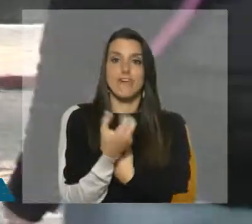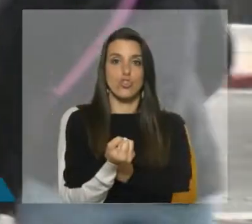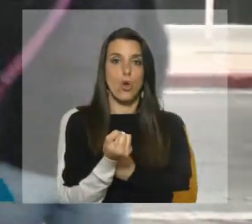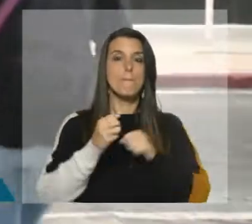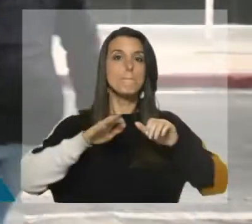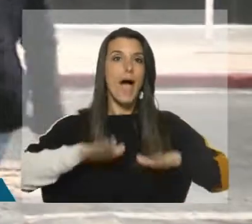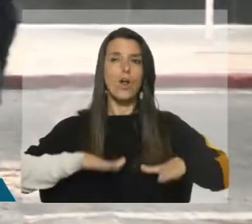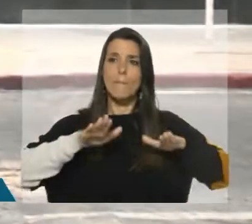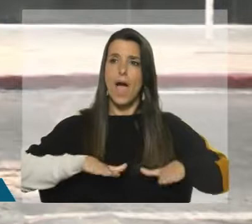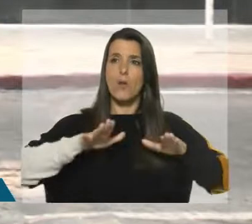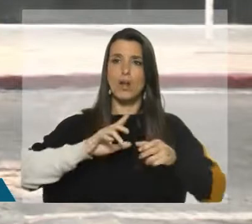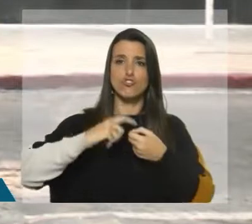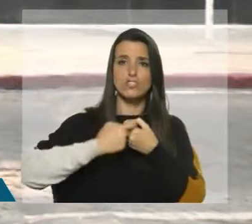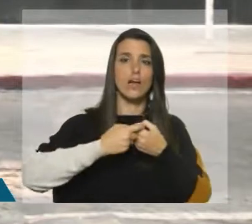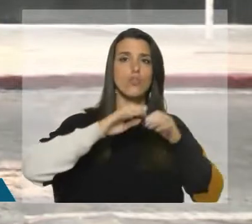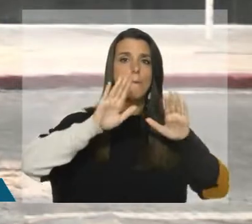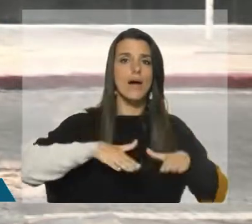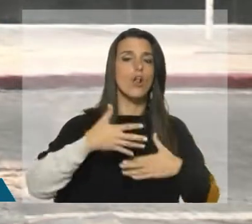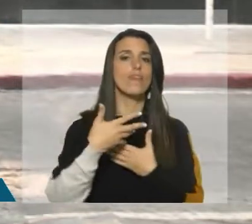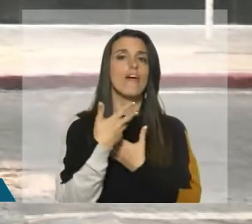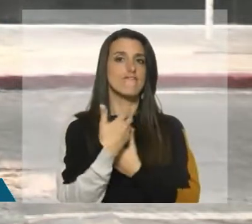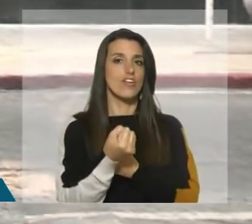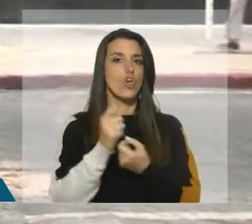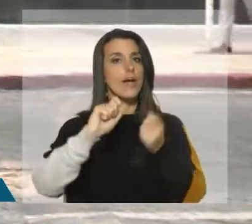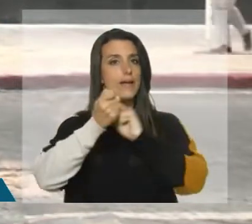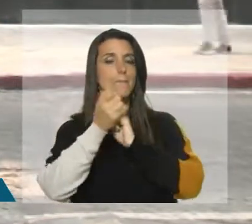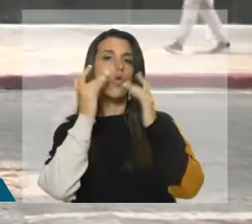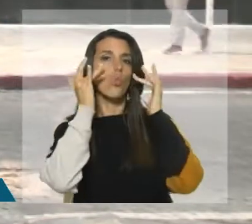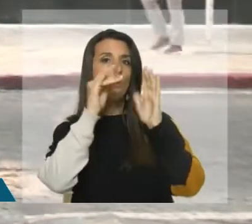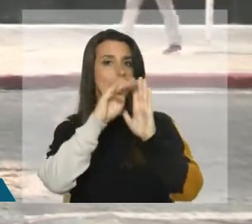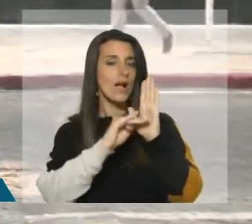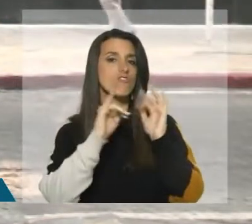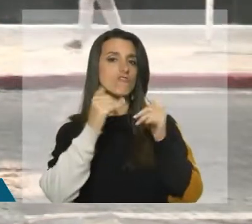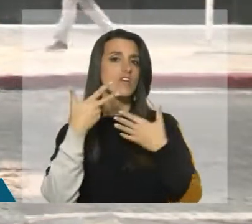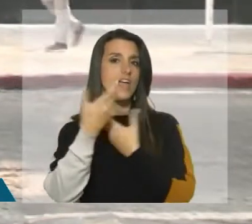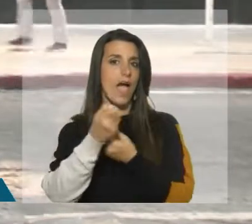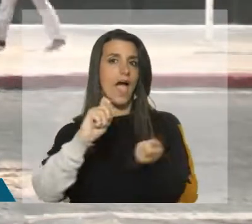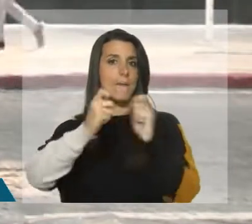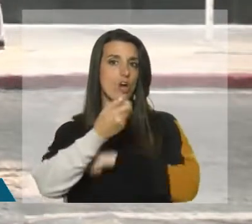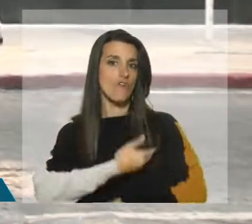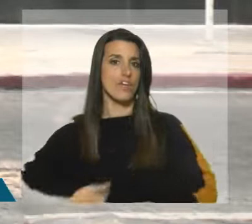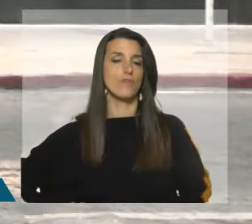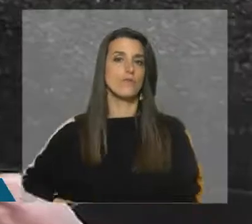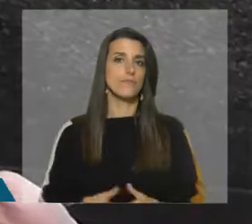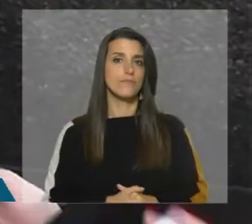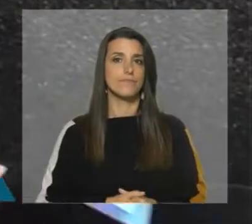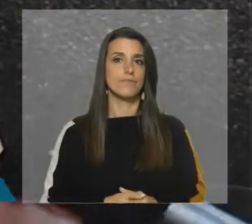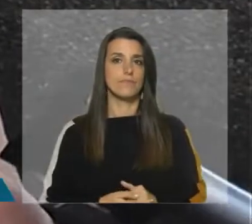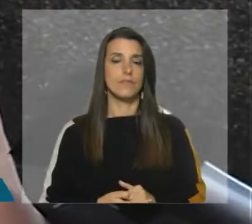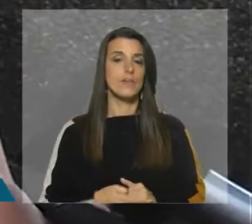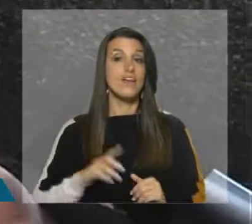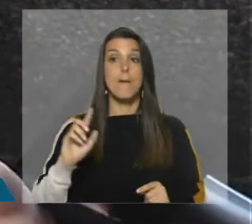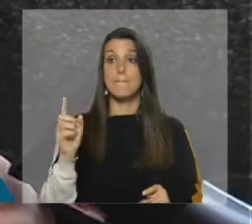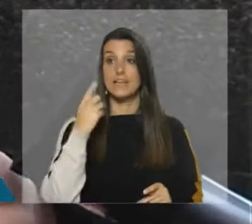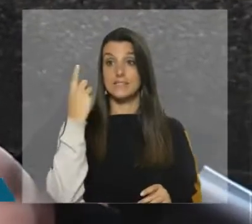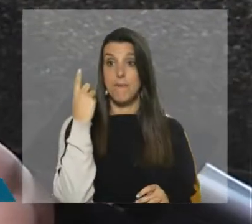paros de los sindicatos de la educación, defendió el proceso de transformación de la enseñanza que impulsa su gobierno. Lo principal